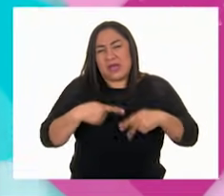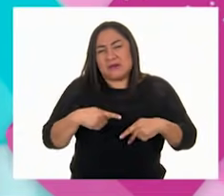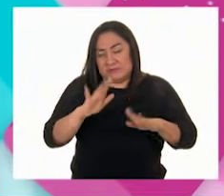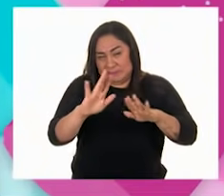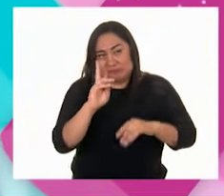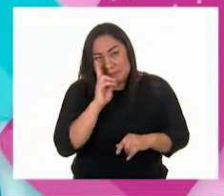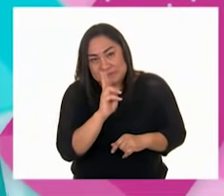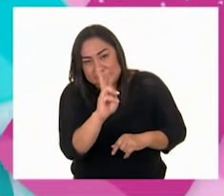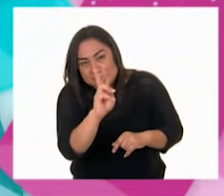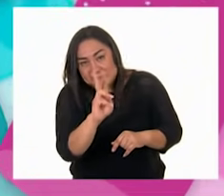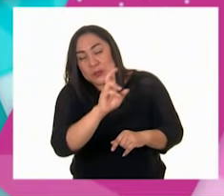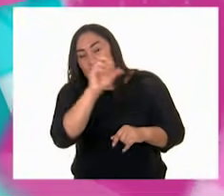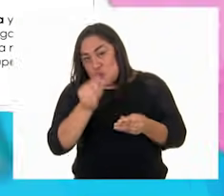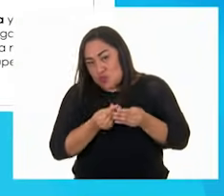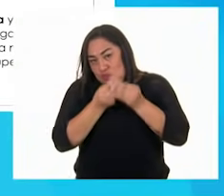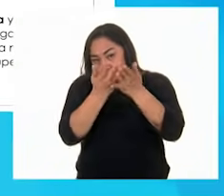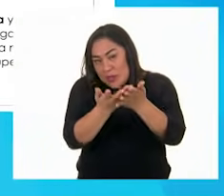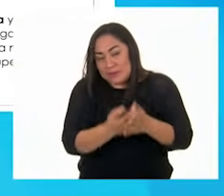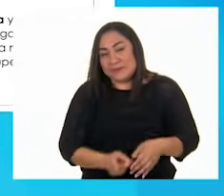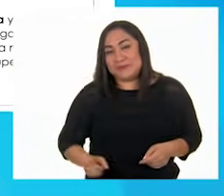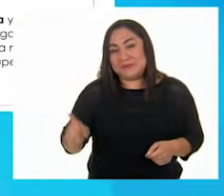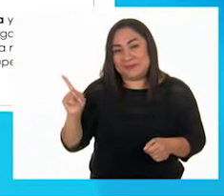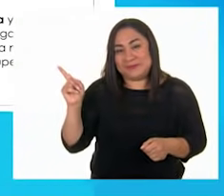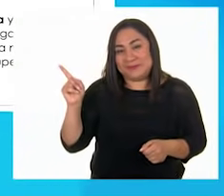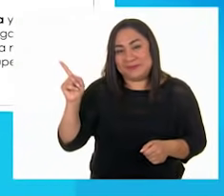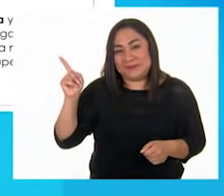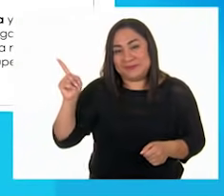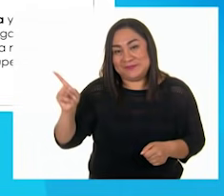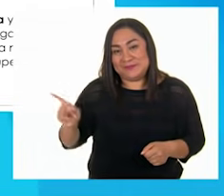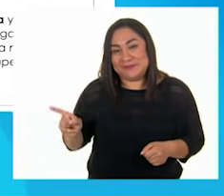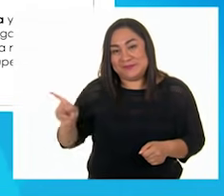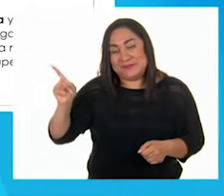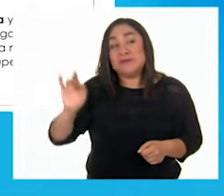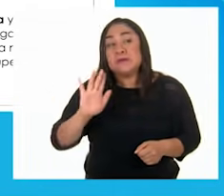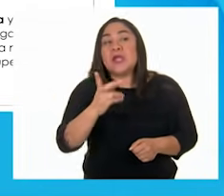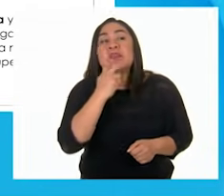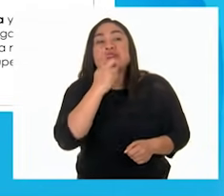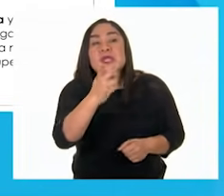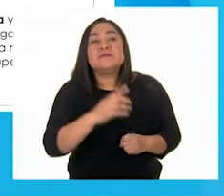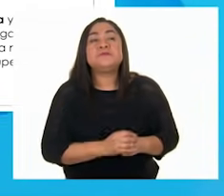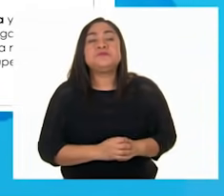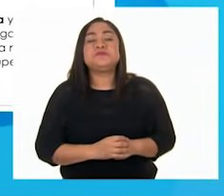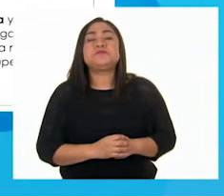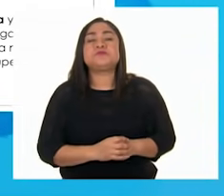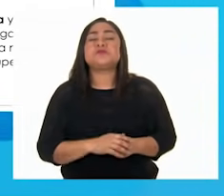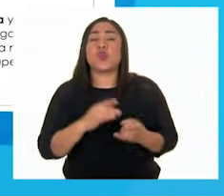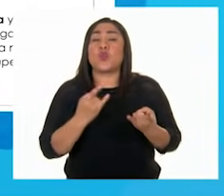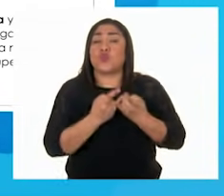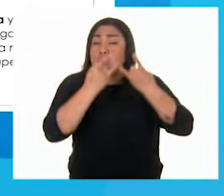compartirla con ustedes. ¡Perfecto! ¡Qué padre! Vamos a ver. Ahí está, mire, maestra. Dice, cuento con